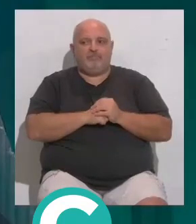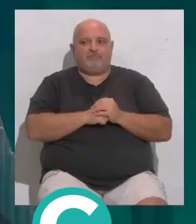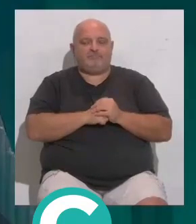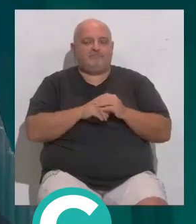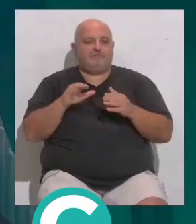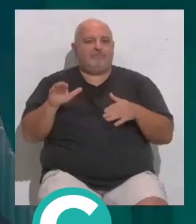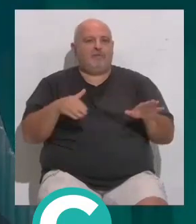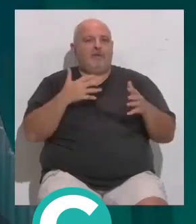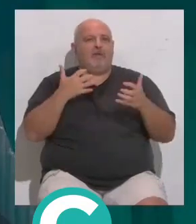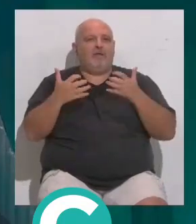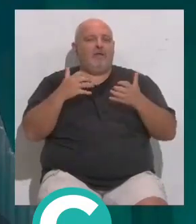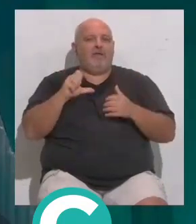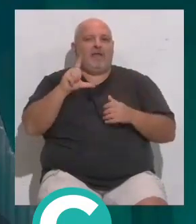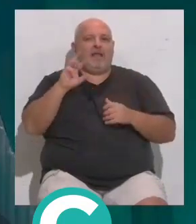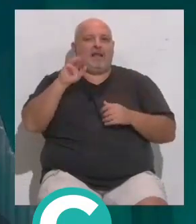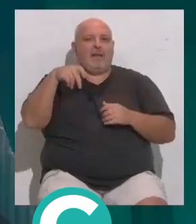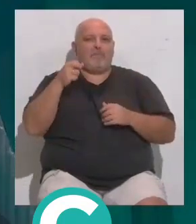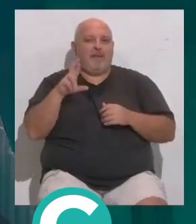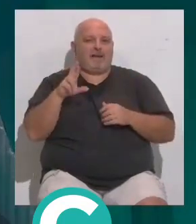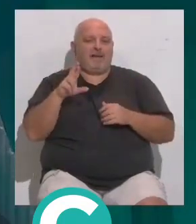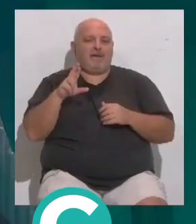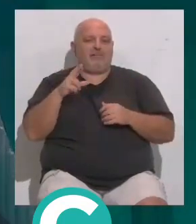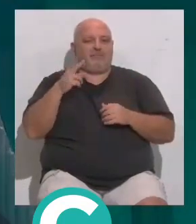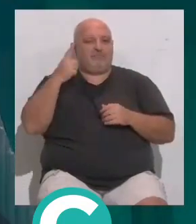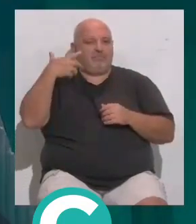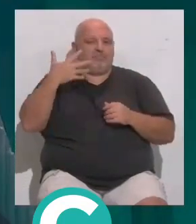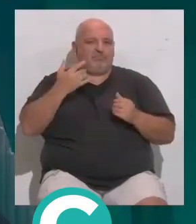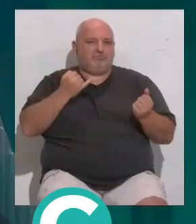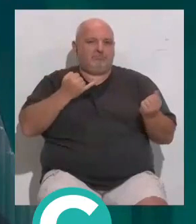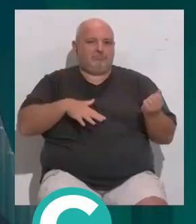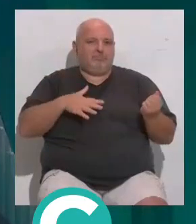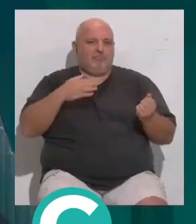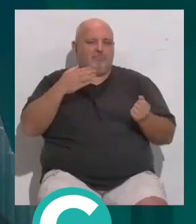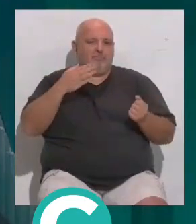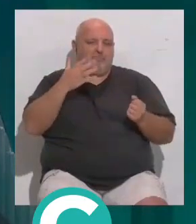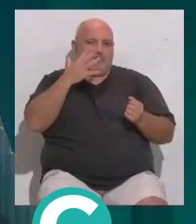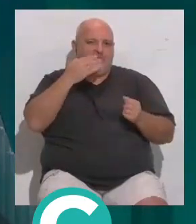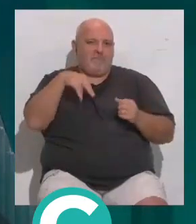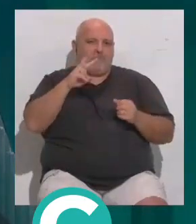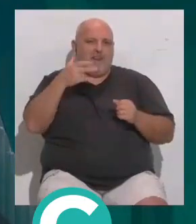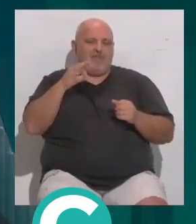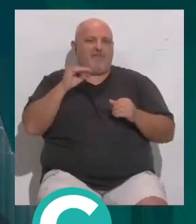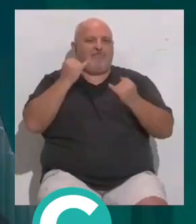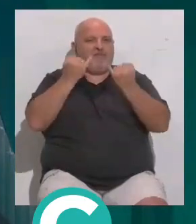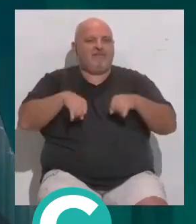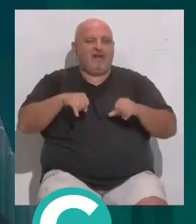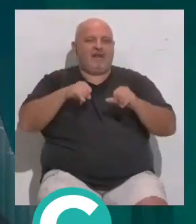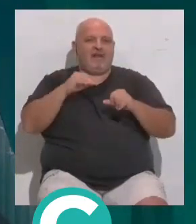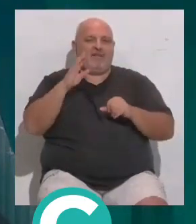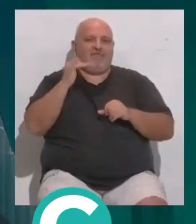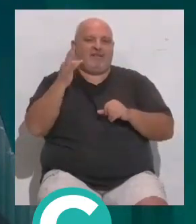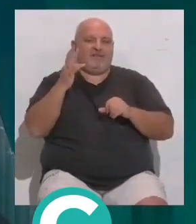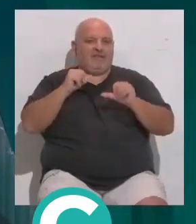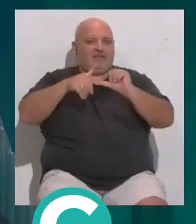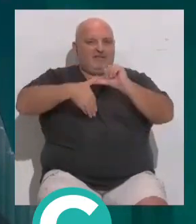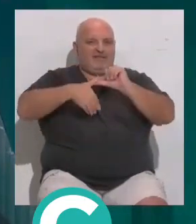Y el espectáculo El Ramper de Bienvenido protagoniza la apuesta local del Festival Iberoamericano de Teatro.